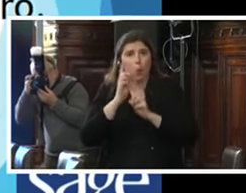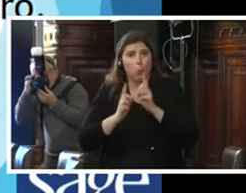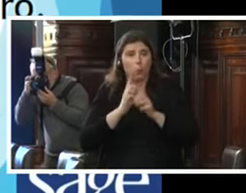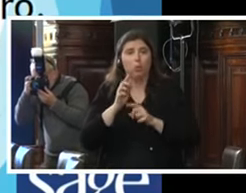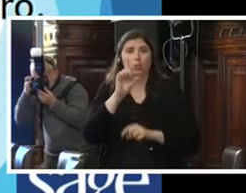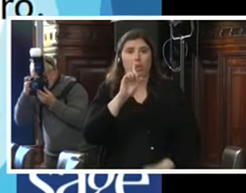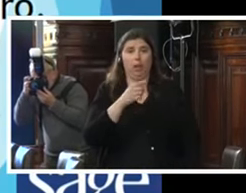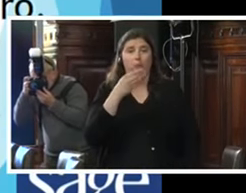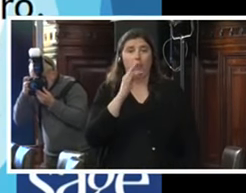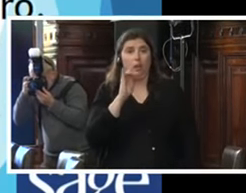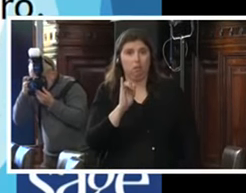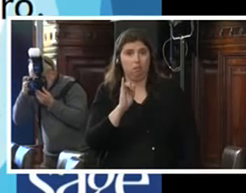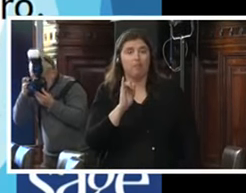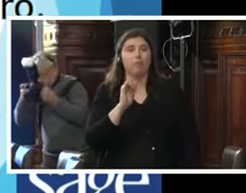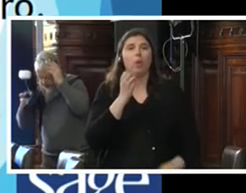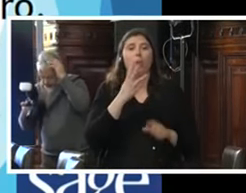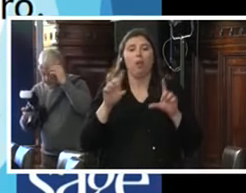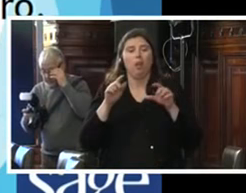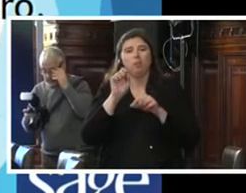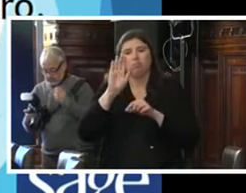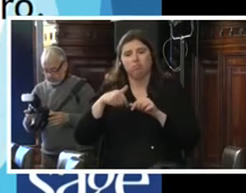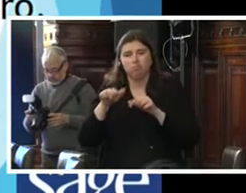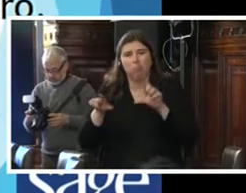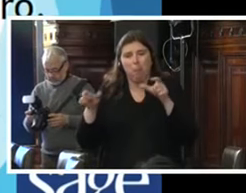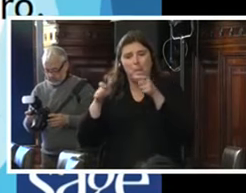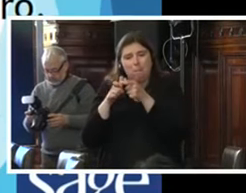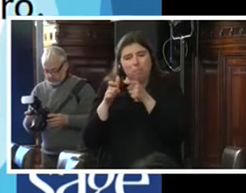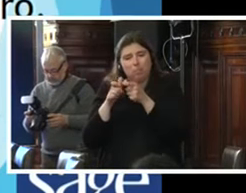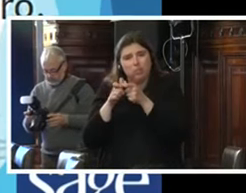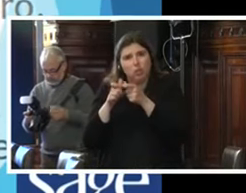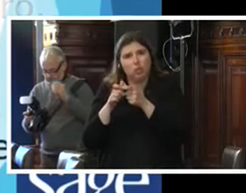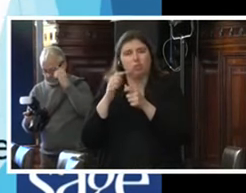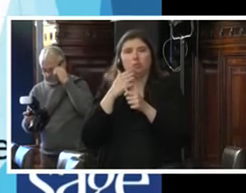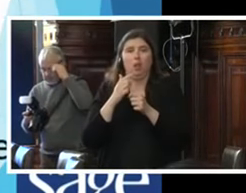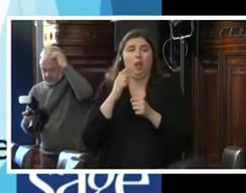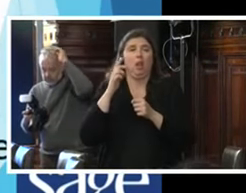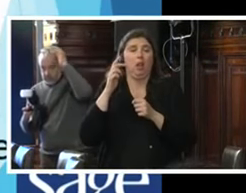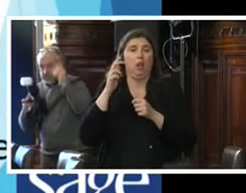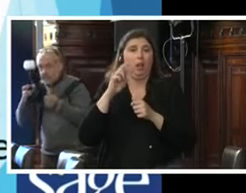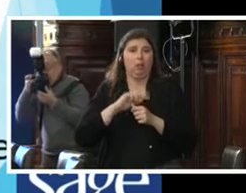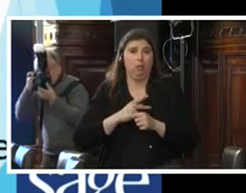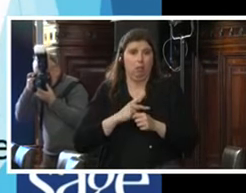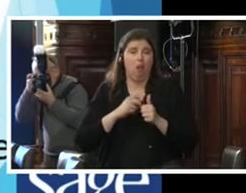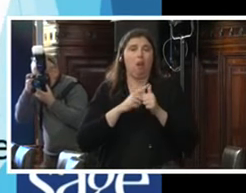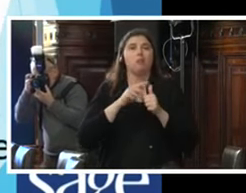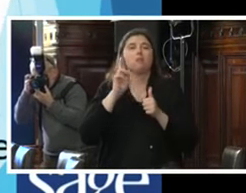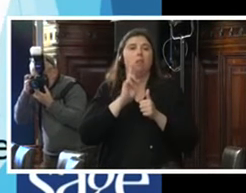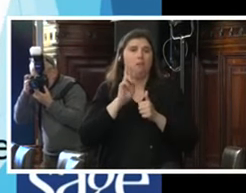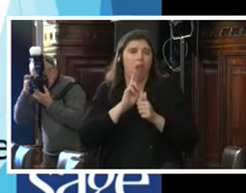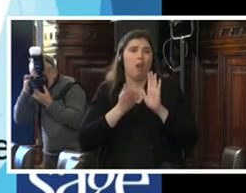mayoría inmigrante leaders and other les bians una nueva prueba de information builders